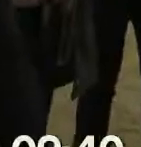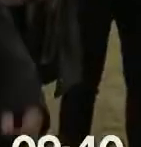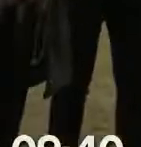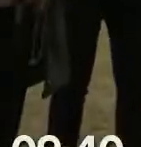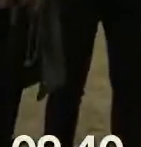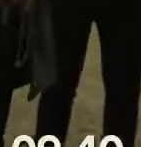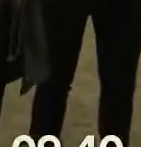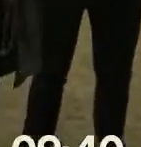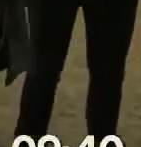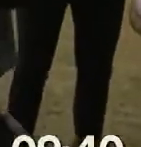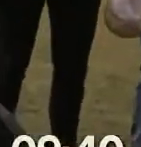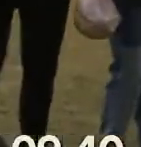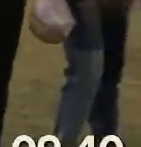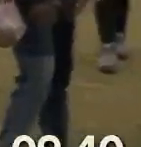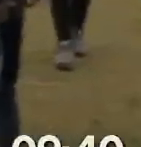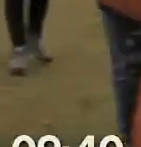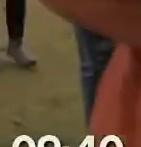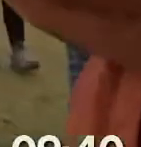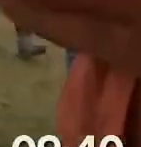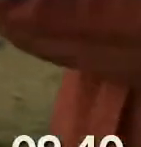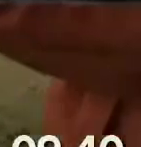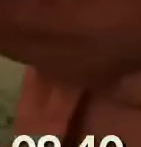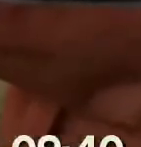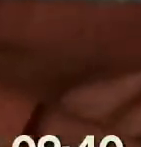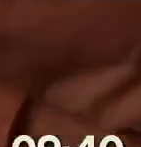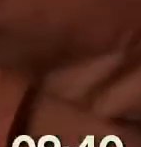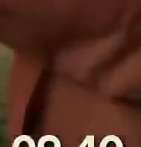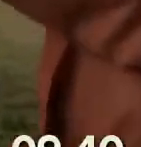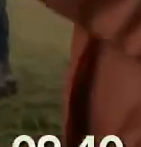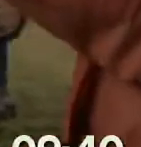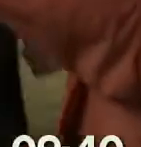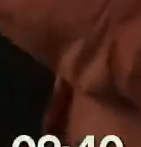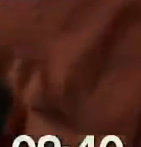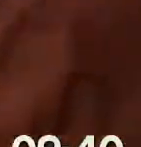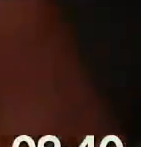subir conmigo? Yo me atrevo, sí. Claro, vamos. ¿Y cómo lo hacemos con la cámara?